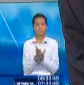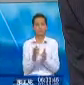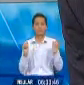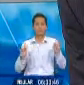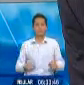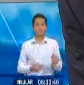el sector minero